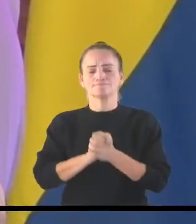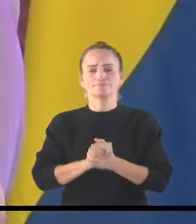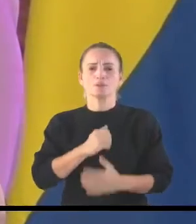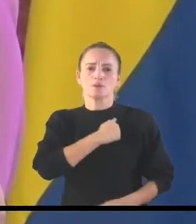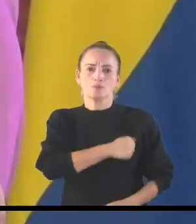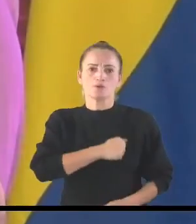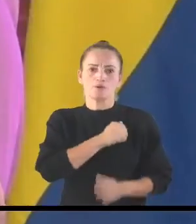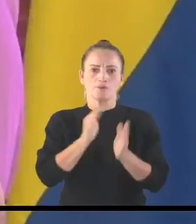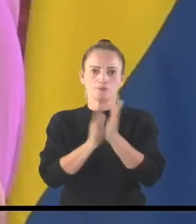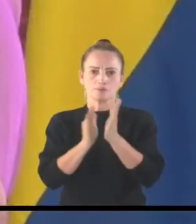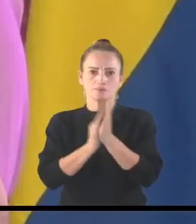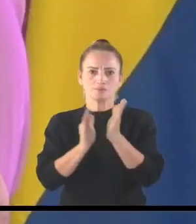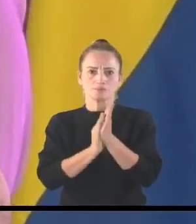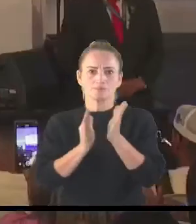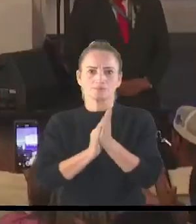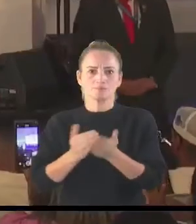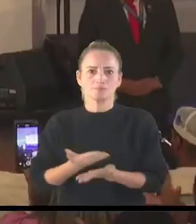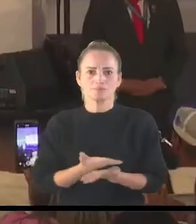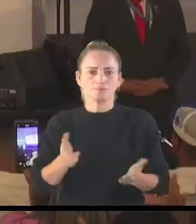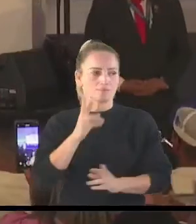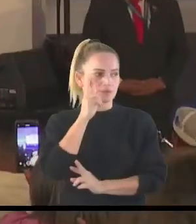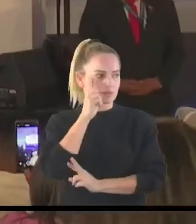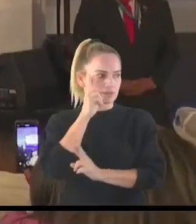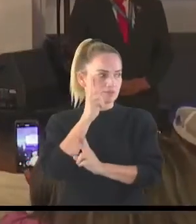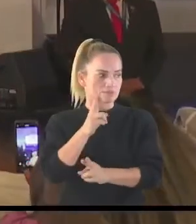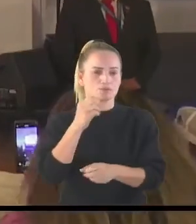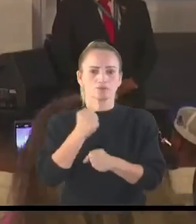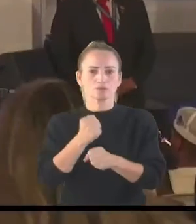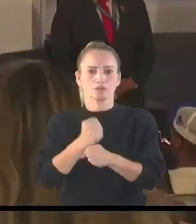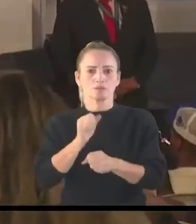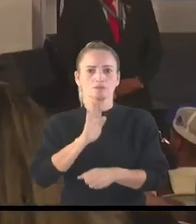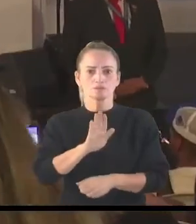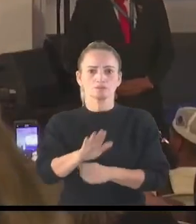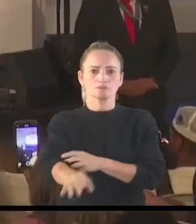también un fuerte aplauso por ese trabajo.